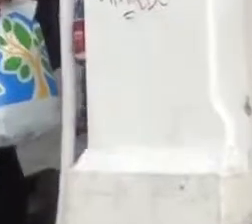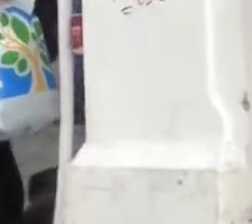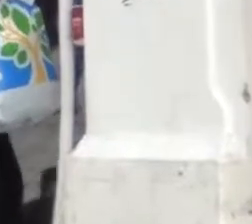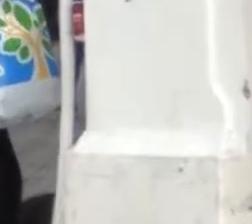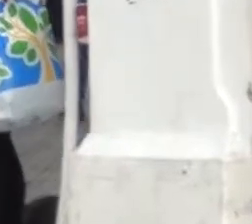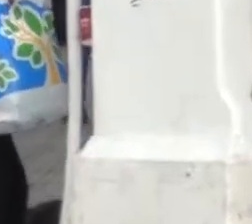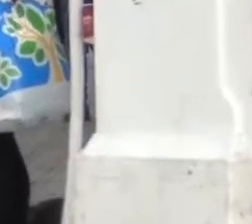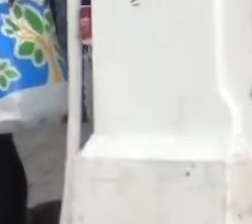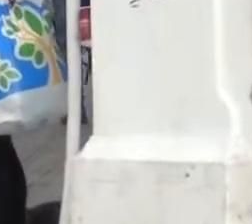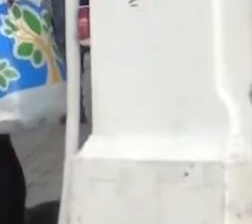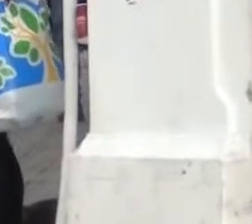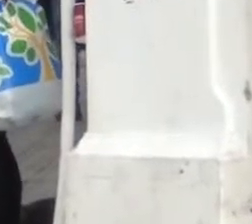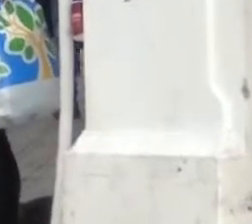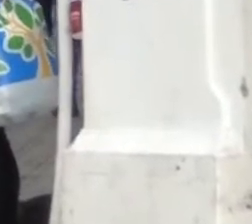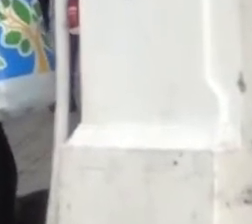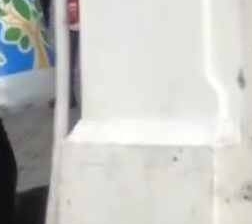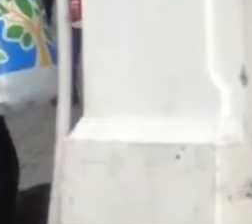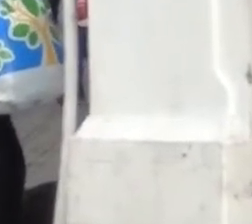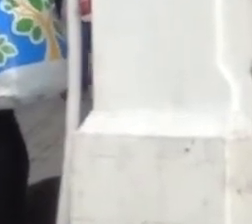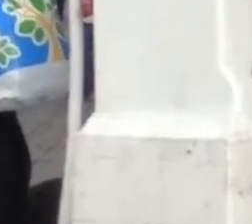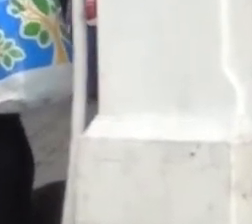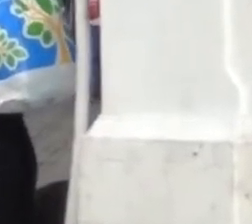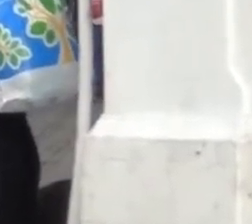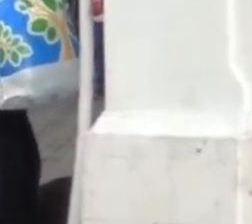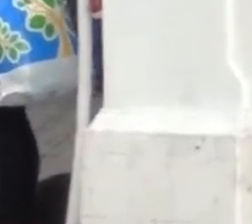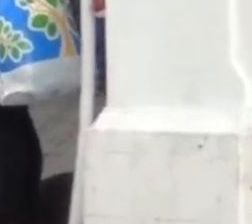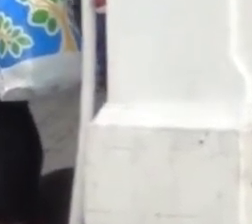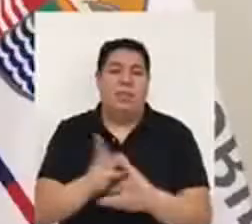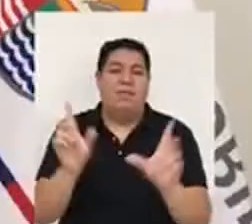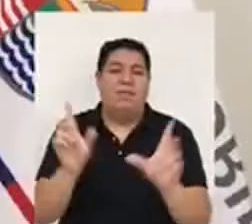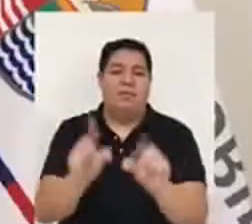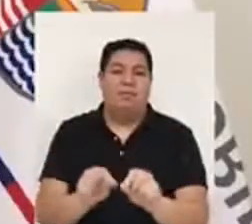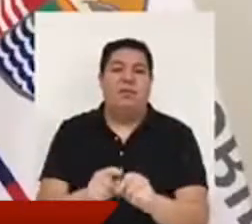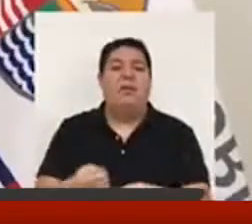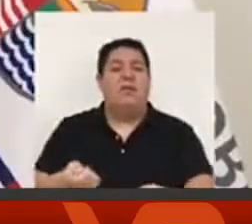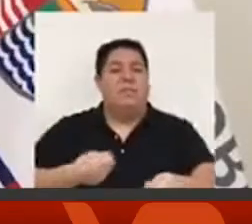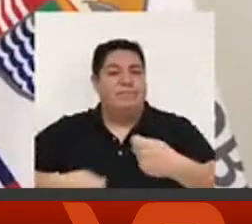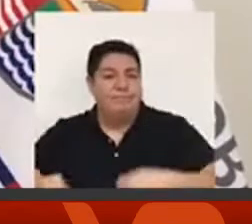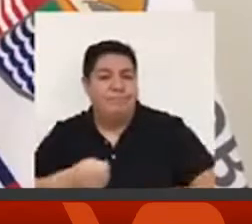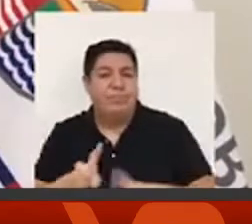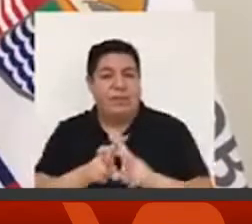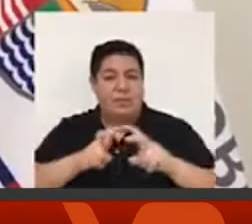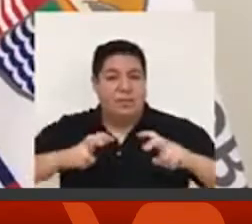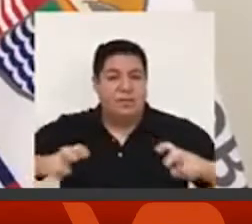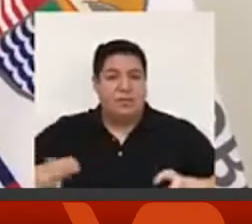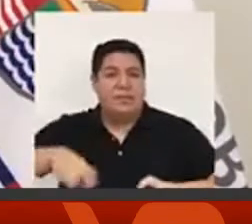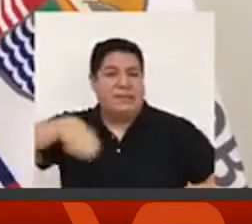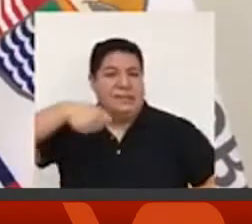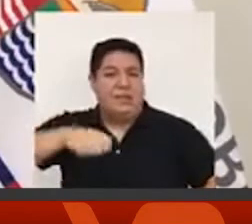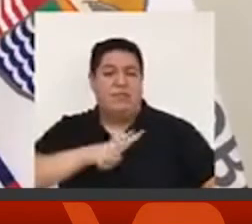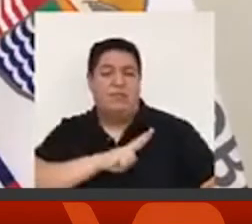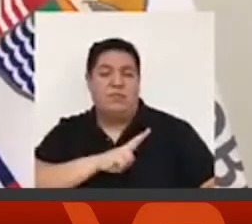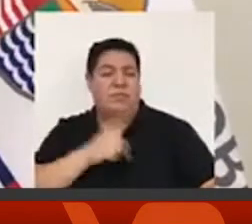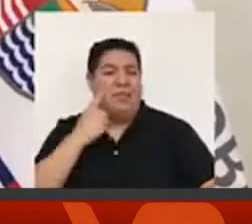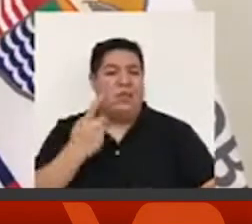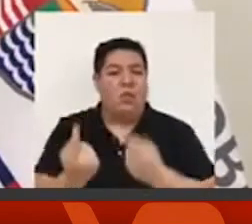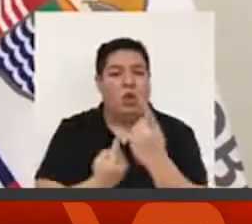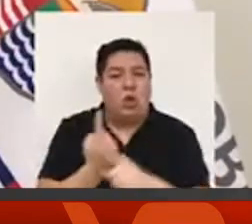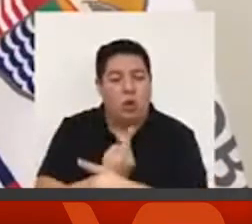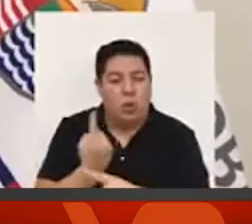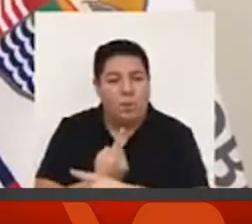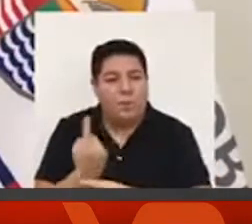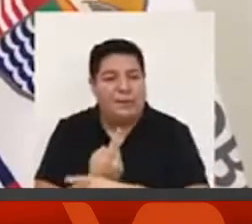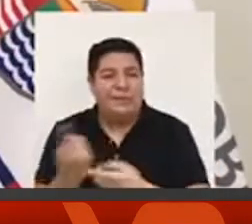más restrictivas. Estamos en conversaciones con Cámara de Comercio, hemos planteado y estamos planteando también a través de Salud aumentar